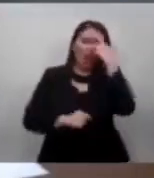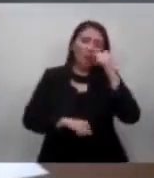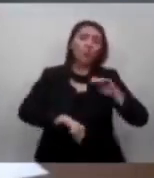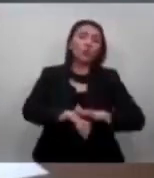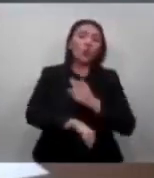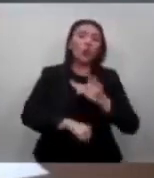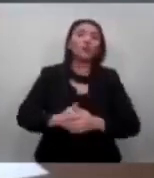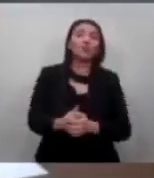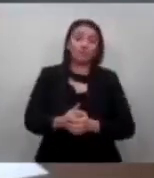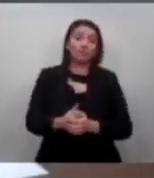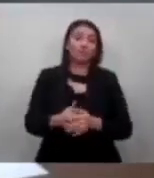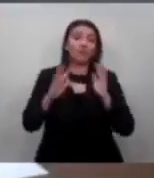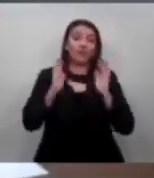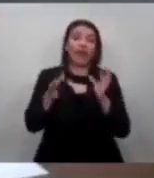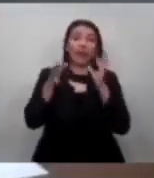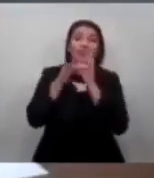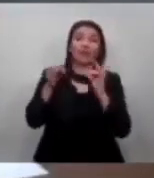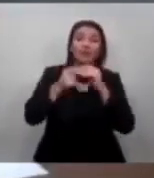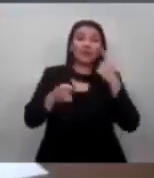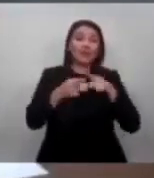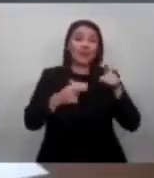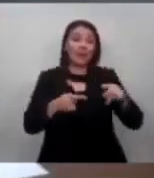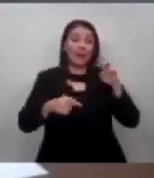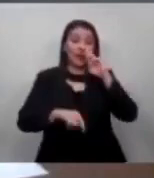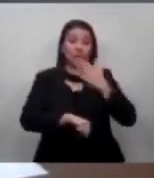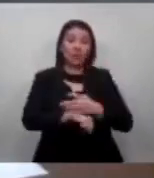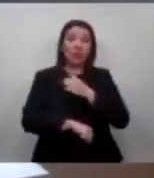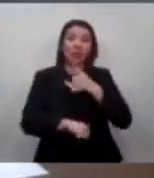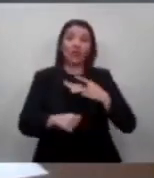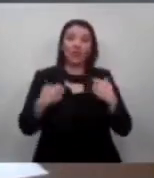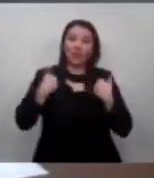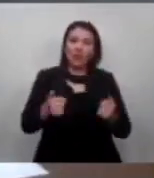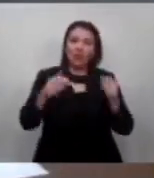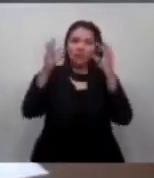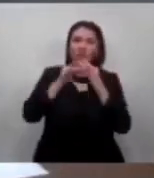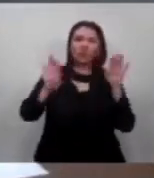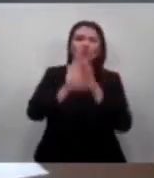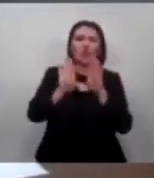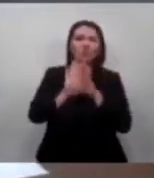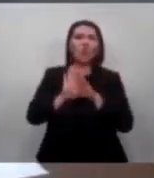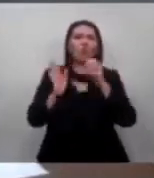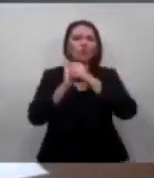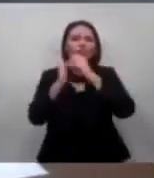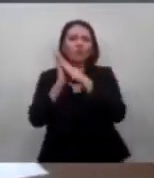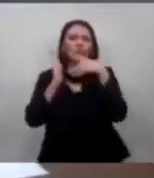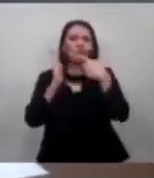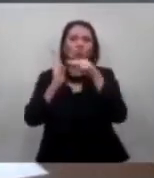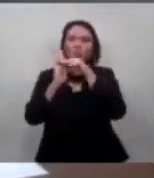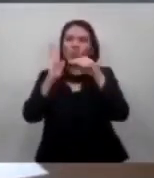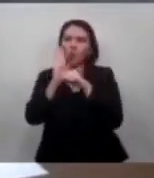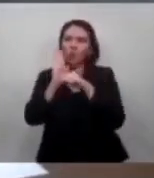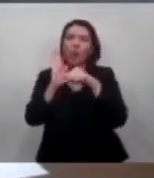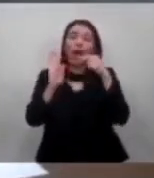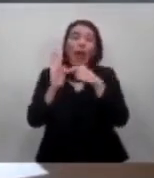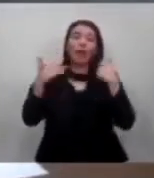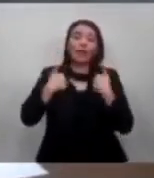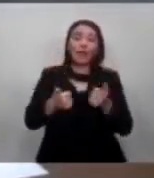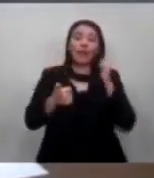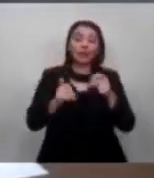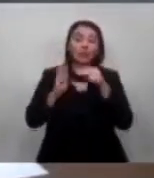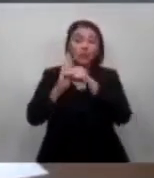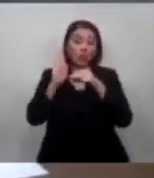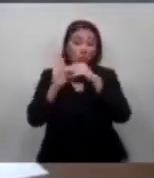principio, se explica que la responsable debió interpretar sistemática y funcionalmente el marco normativo, del cual se concluye que las